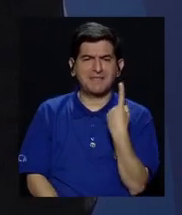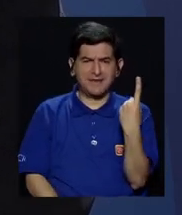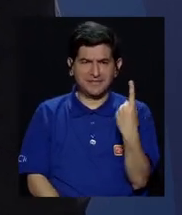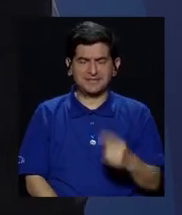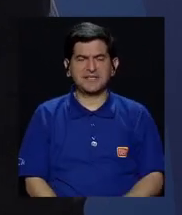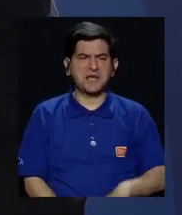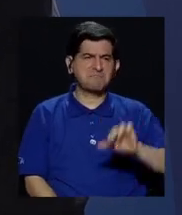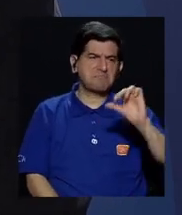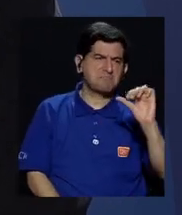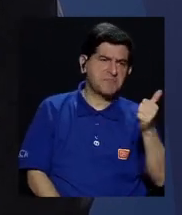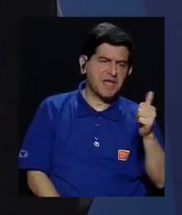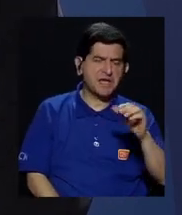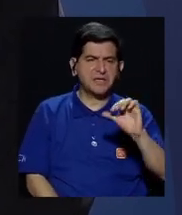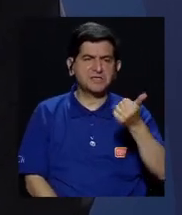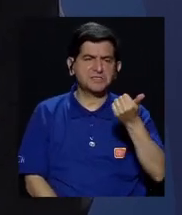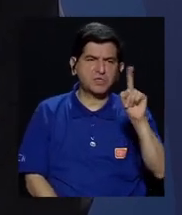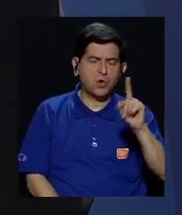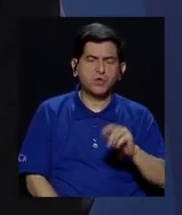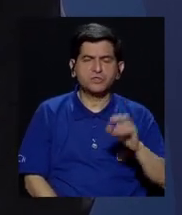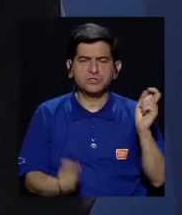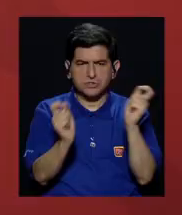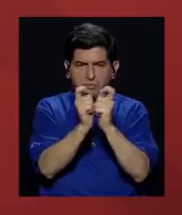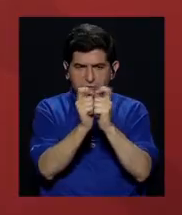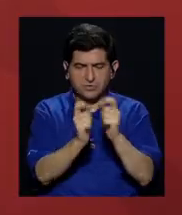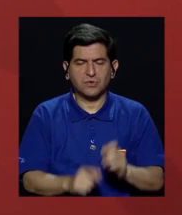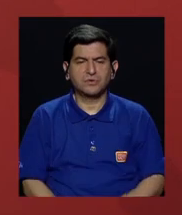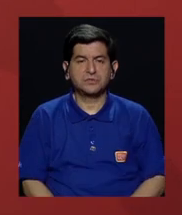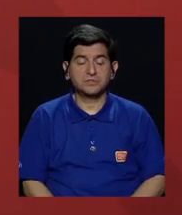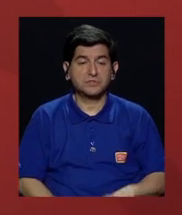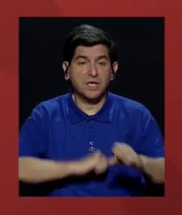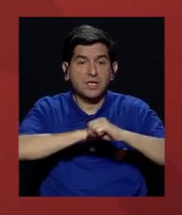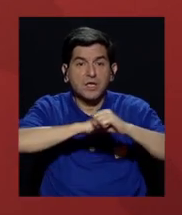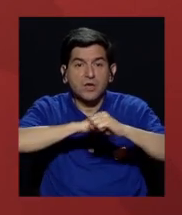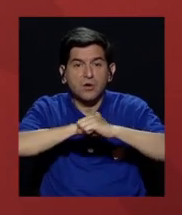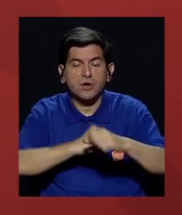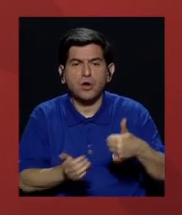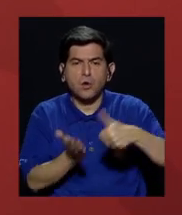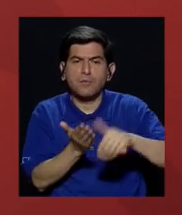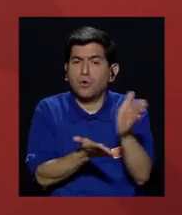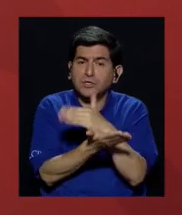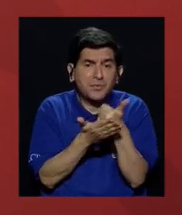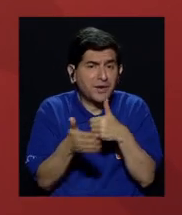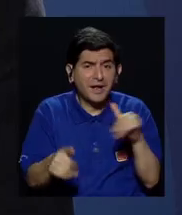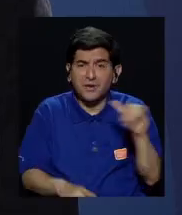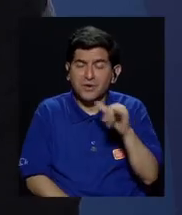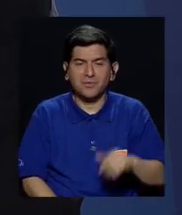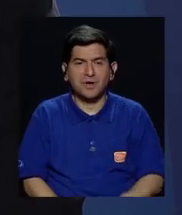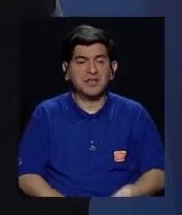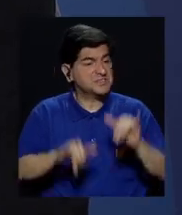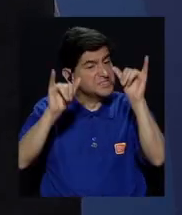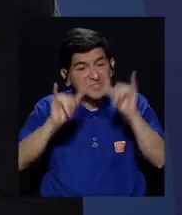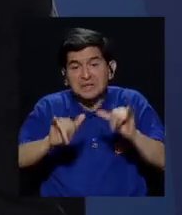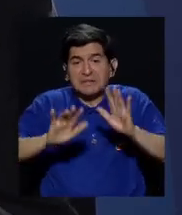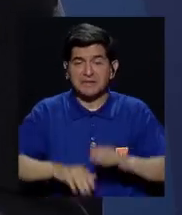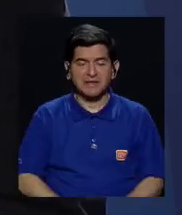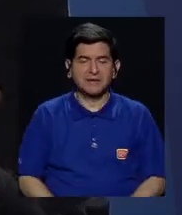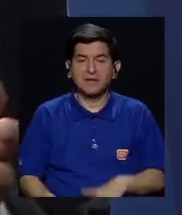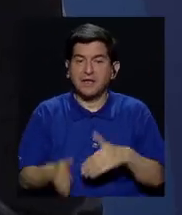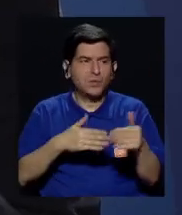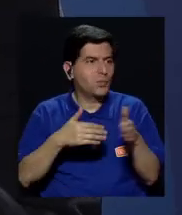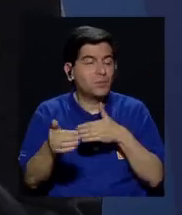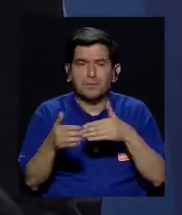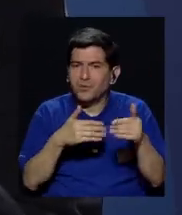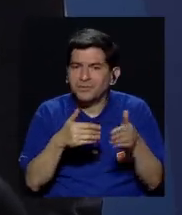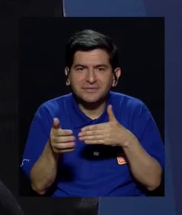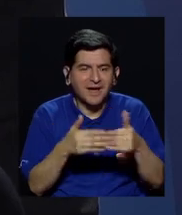entre 10 y 11 puntos del total de todo y hasta con esta publicidad vote por algo todavía se mantiene por eso te digo que a pesar